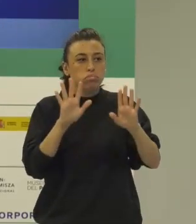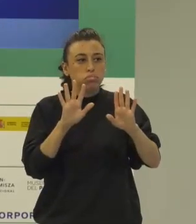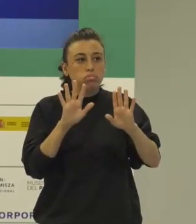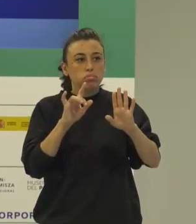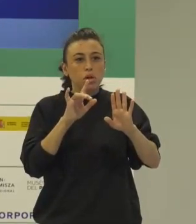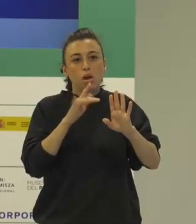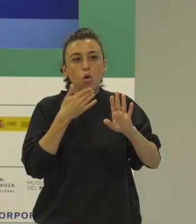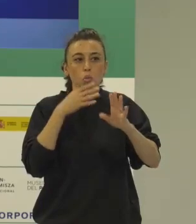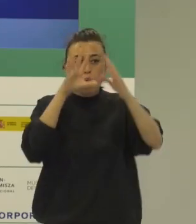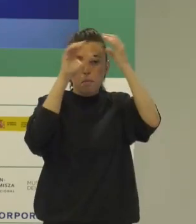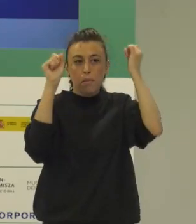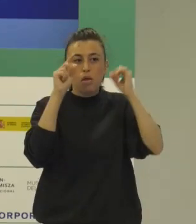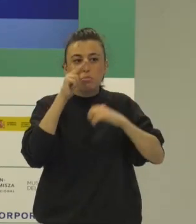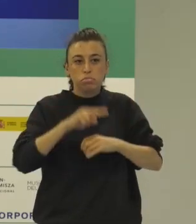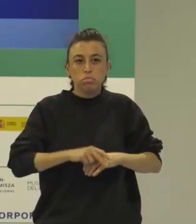imperio.